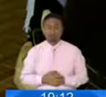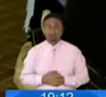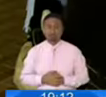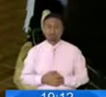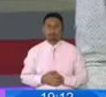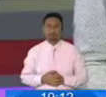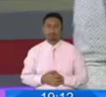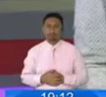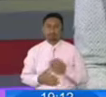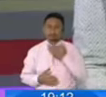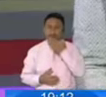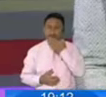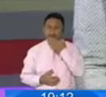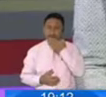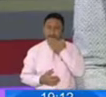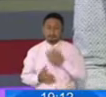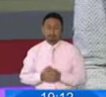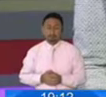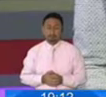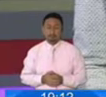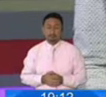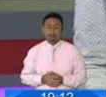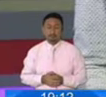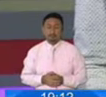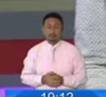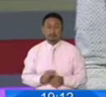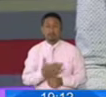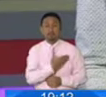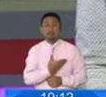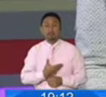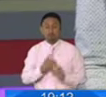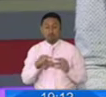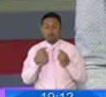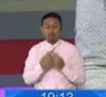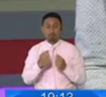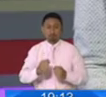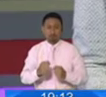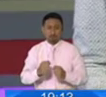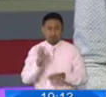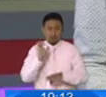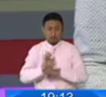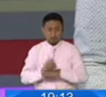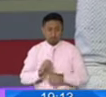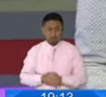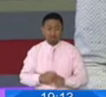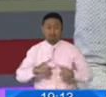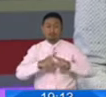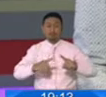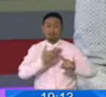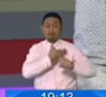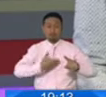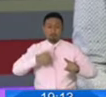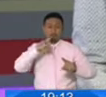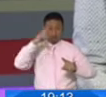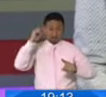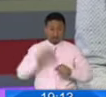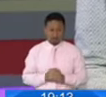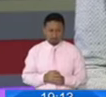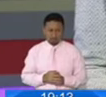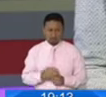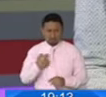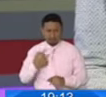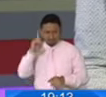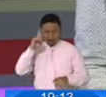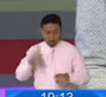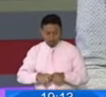Gallo. Por su parte, el presidente del movimiento Fuerza Ecuador desmintió las declaraciones del expresidente Correa sobre un pacto